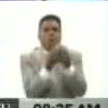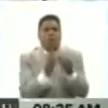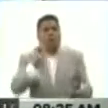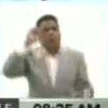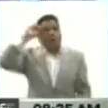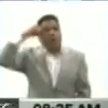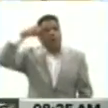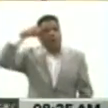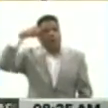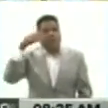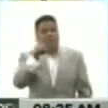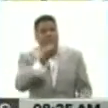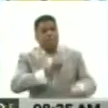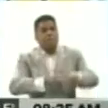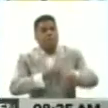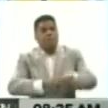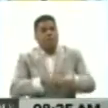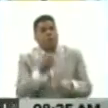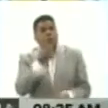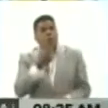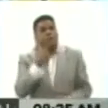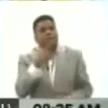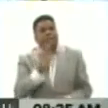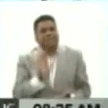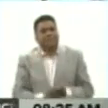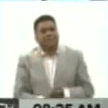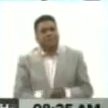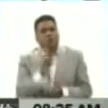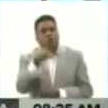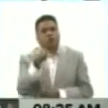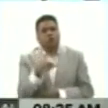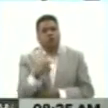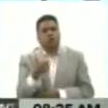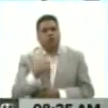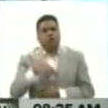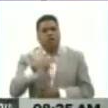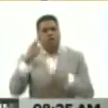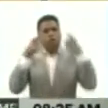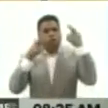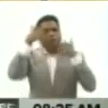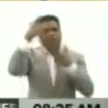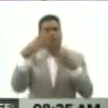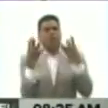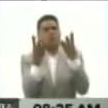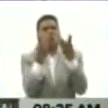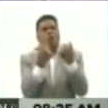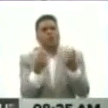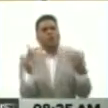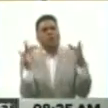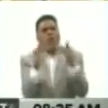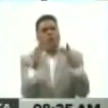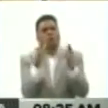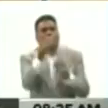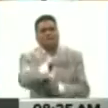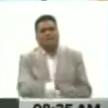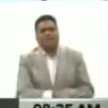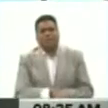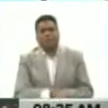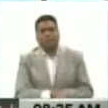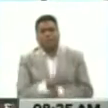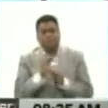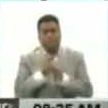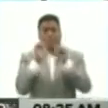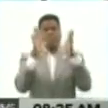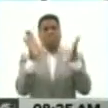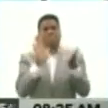recordar ese momento tan lindo que además tú tuviste con el comandante Hugo Chávez. Cuéntanos cómo fue ese primer contacto, ese impacto